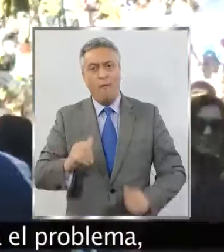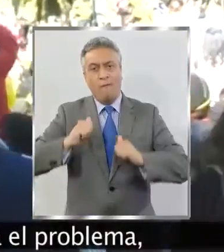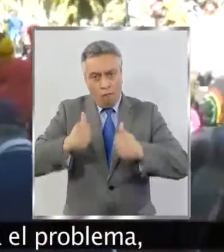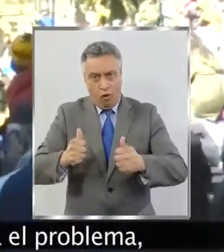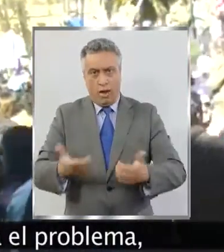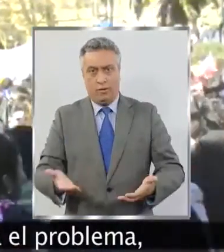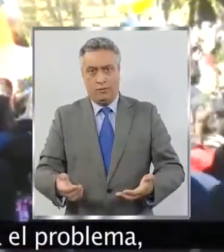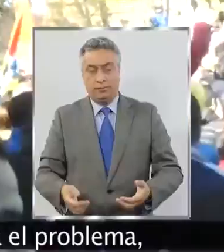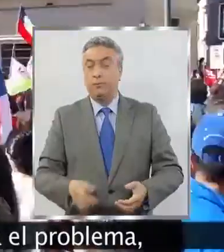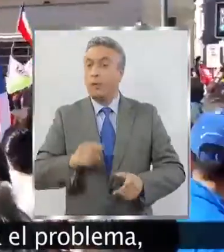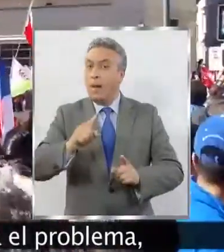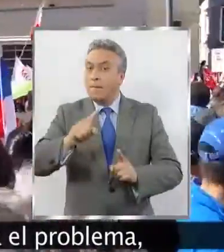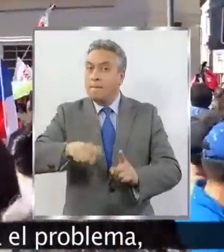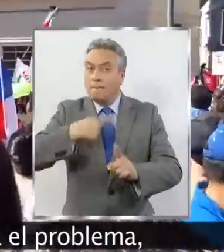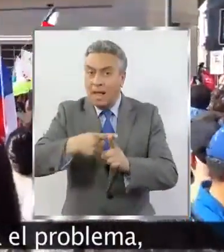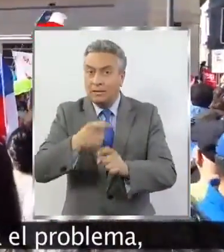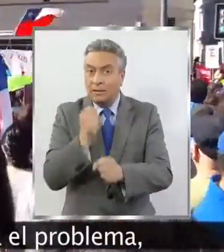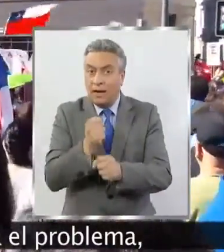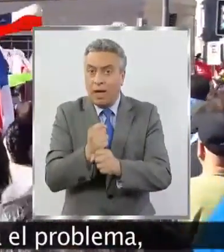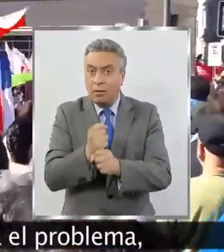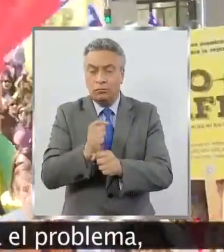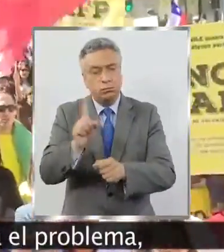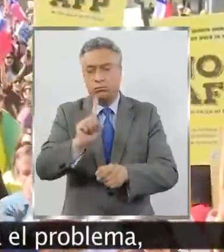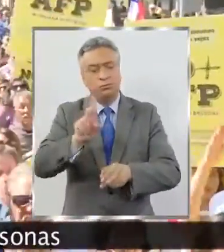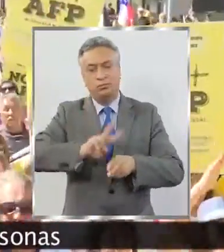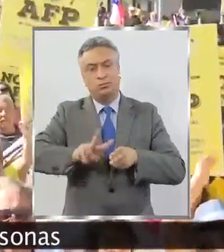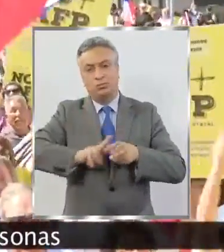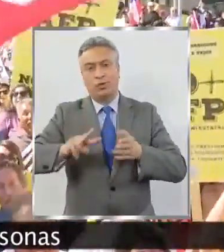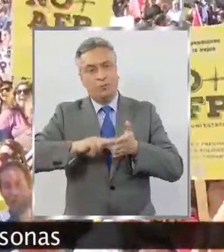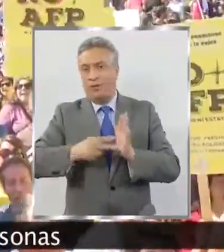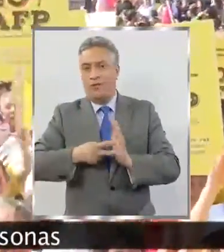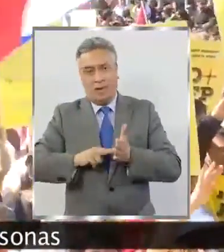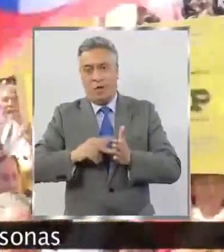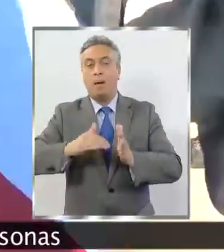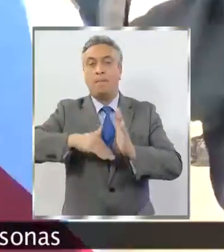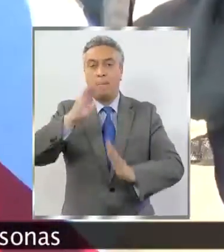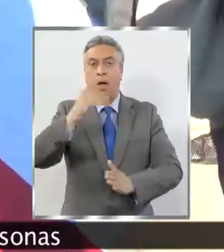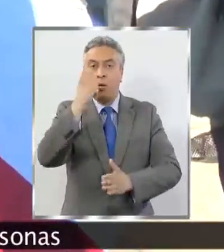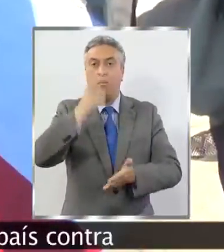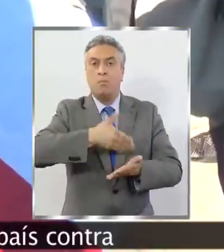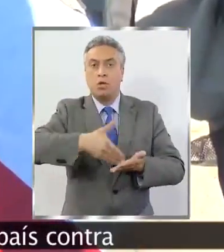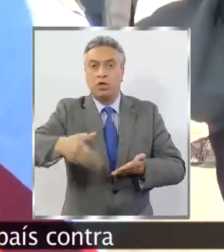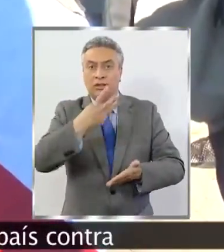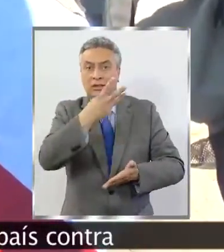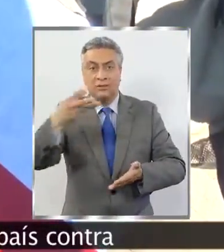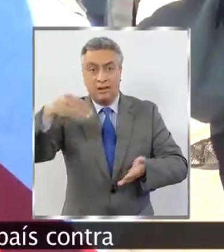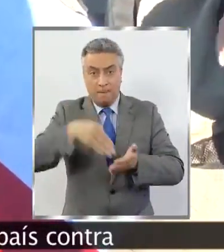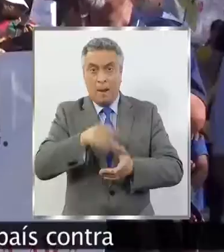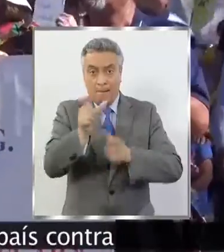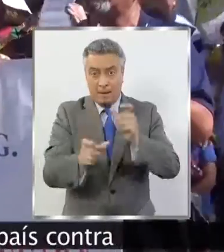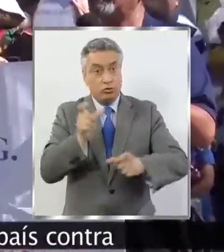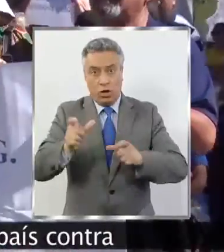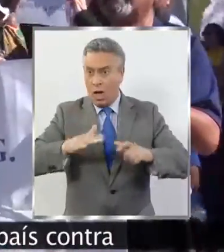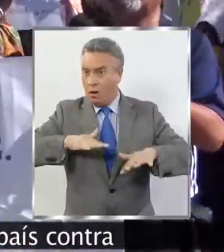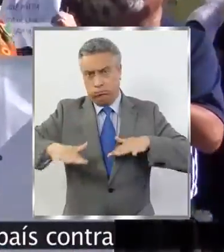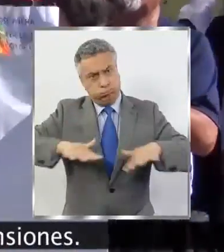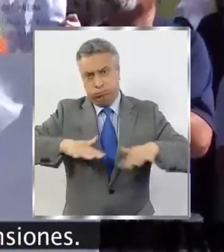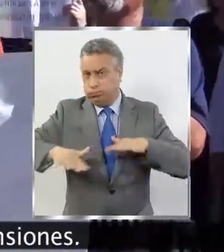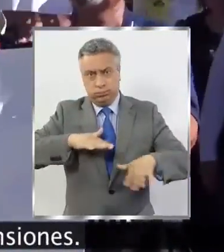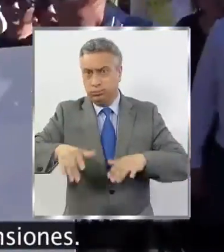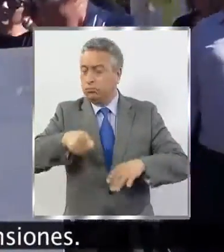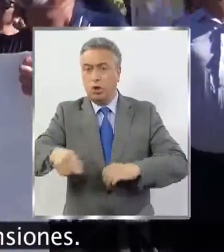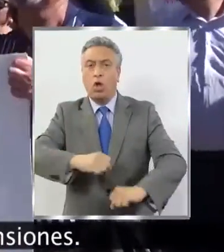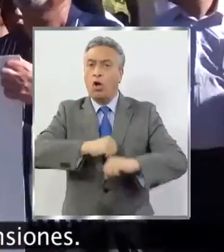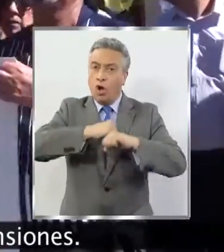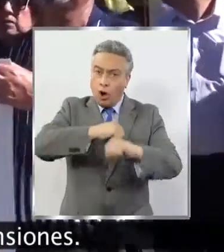unos buenos trabajos. Pero más trabajo no soluciona el problema. Más de 1.300.000 personas se movilizaron en todo el país